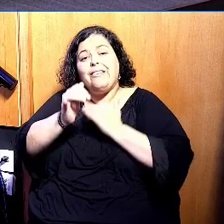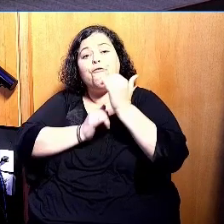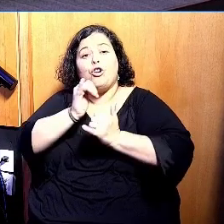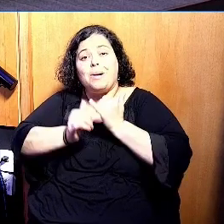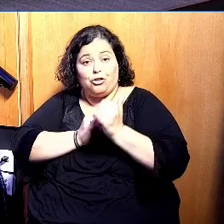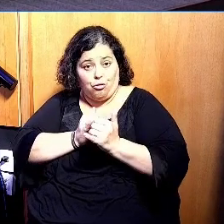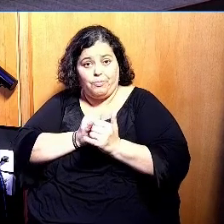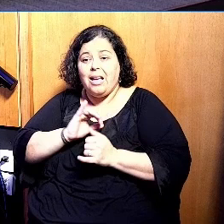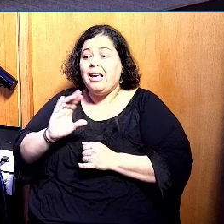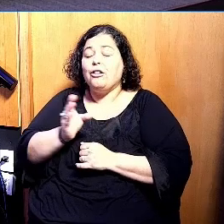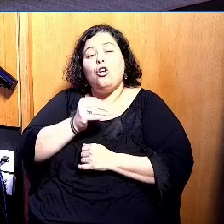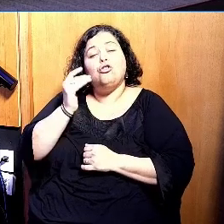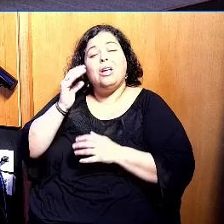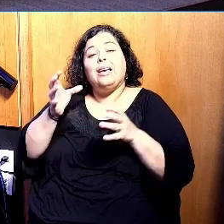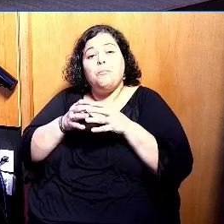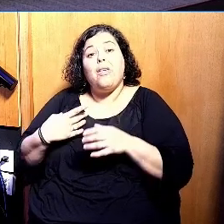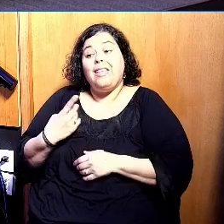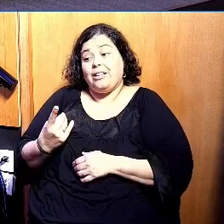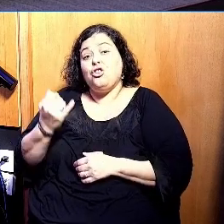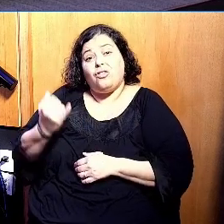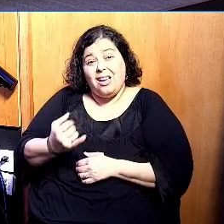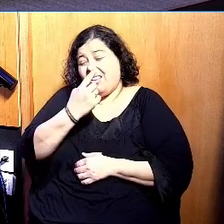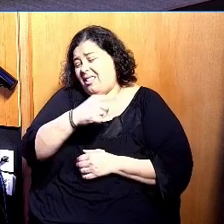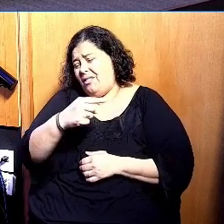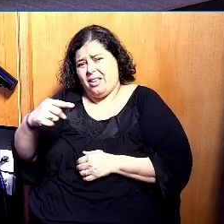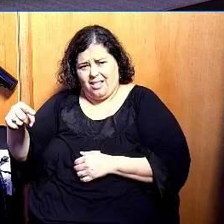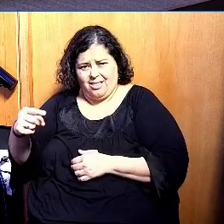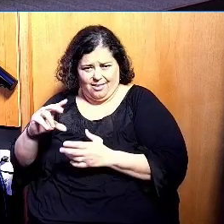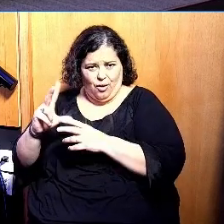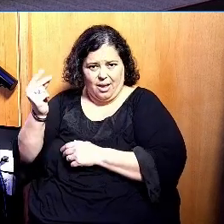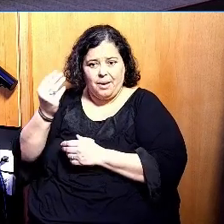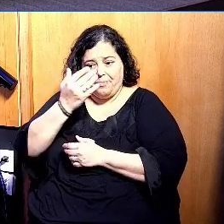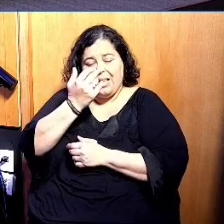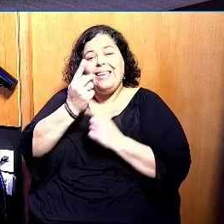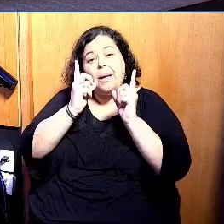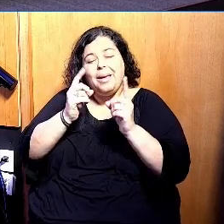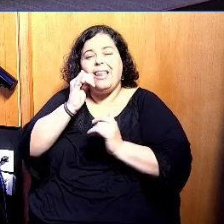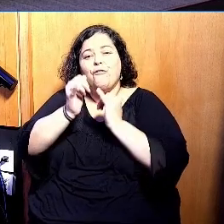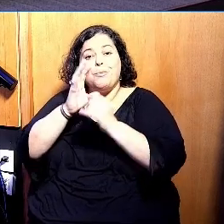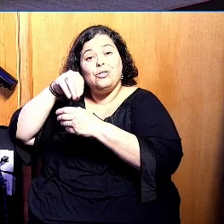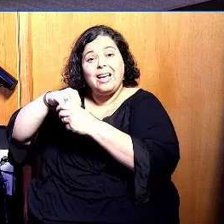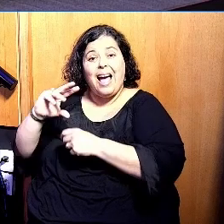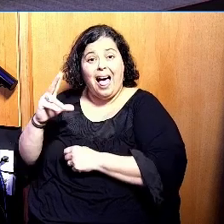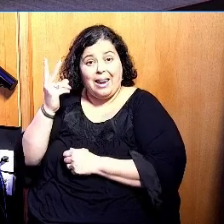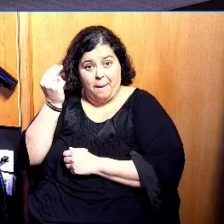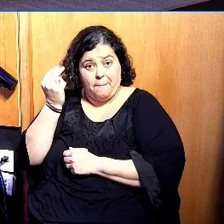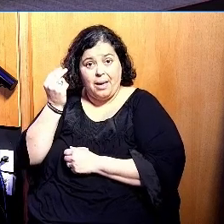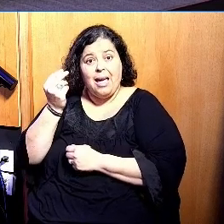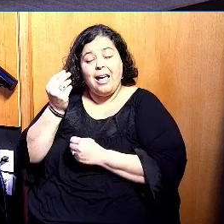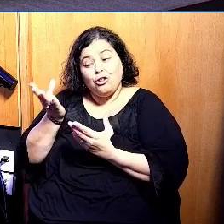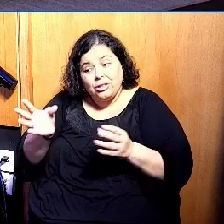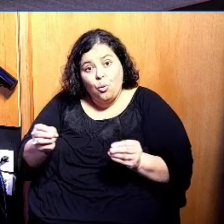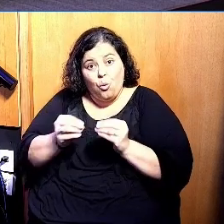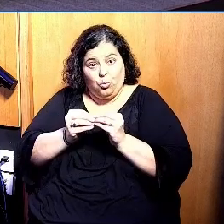dirección tienen en varios lugares de la ANEP, y además información que tiene ANEP, que tiene CEBAL. Entonces, esto